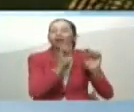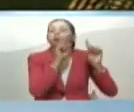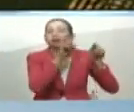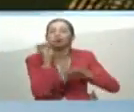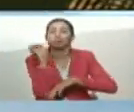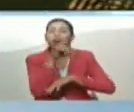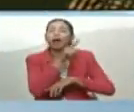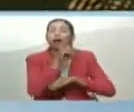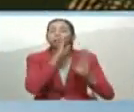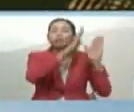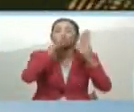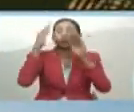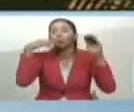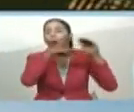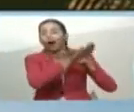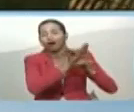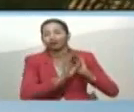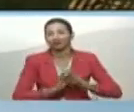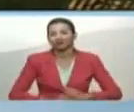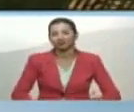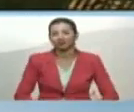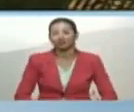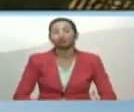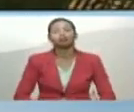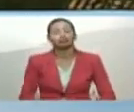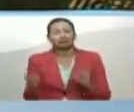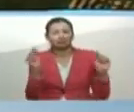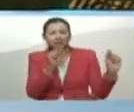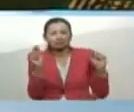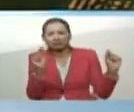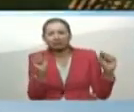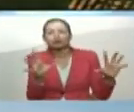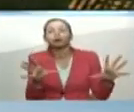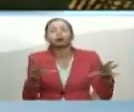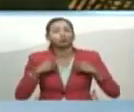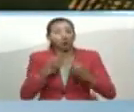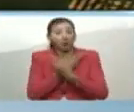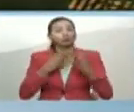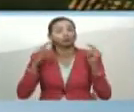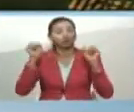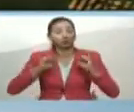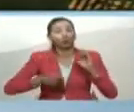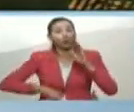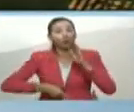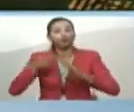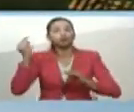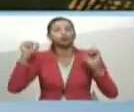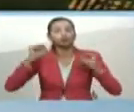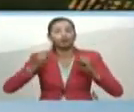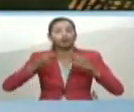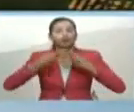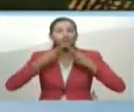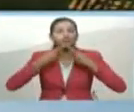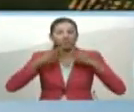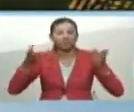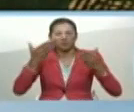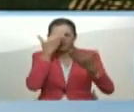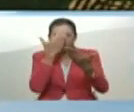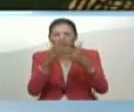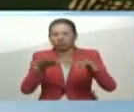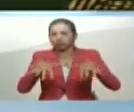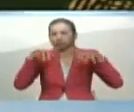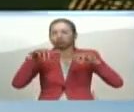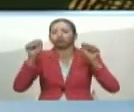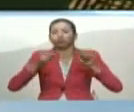Y nosotros debatimos allí y nos comprometimos una vez en público allí. Vamos a llevar la propuesta. ¿Se llevó